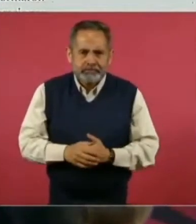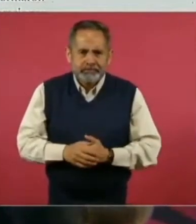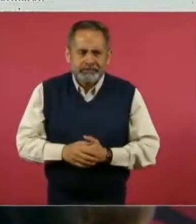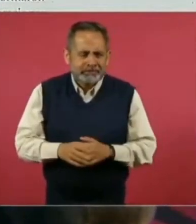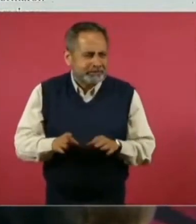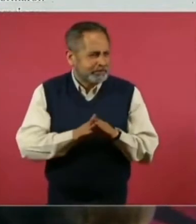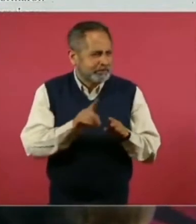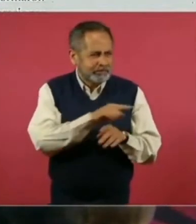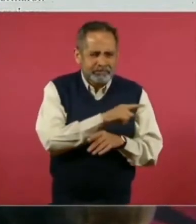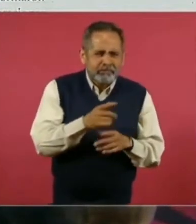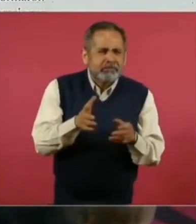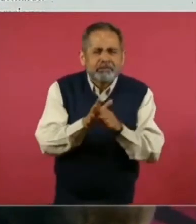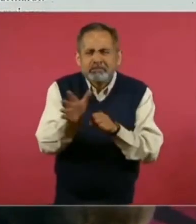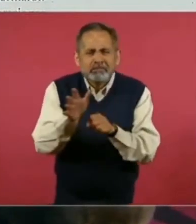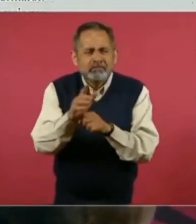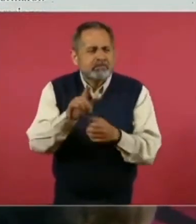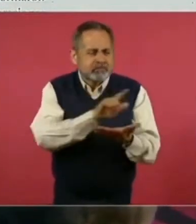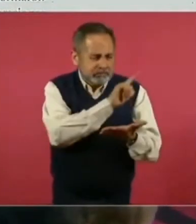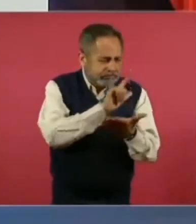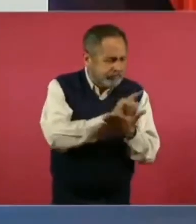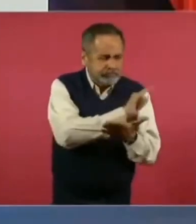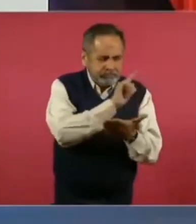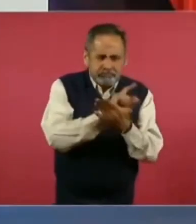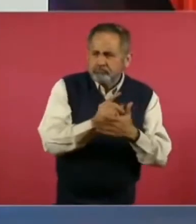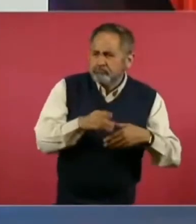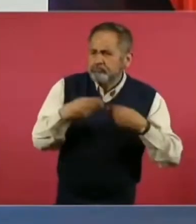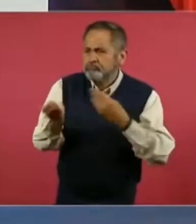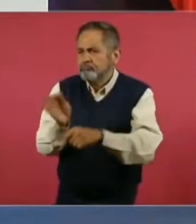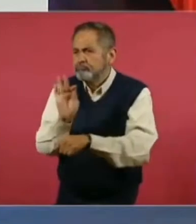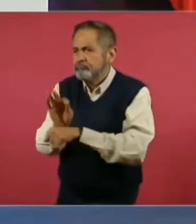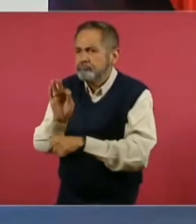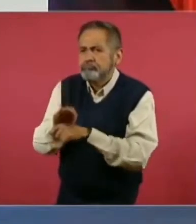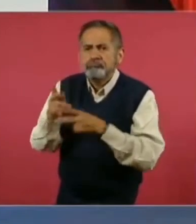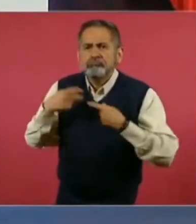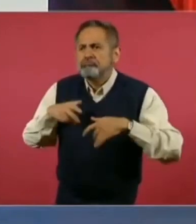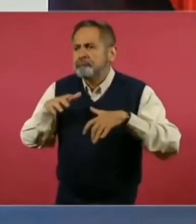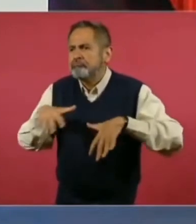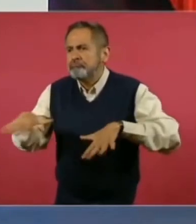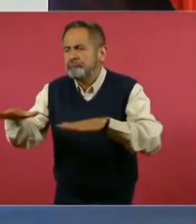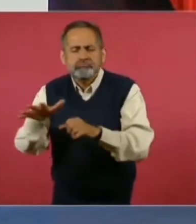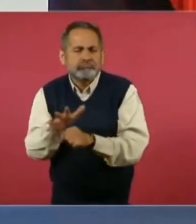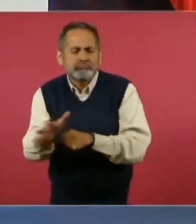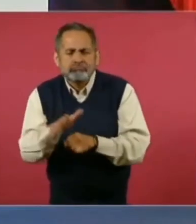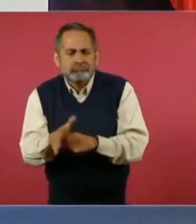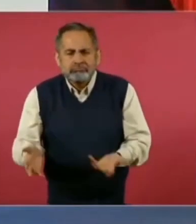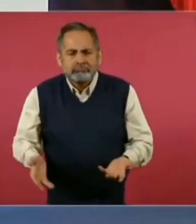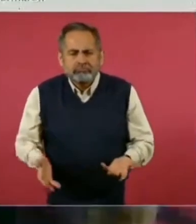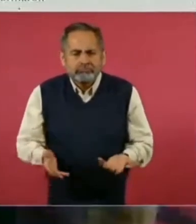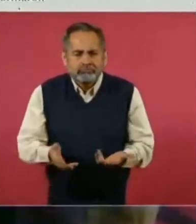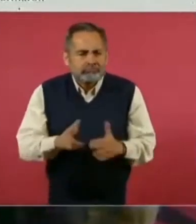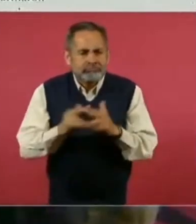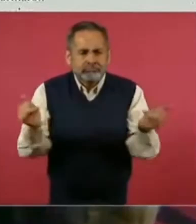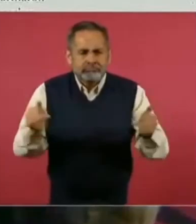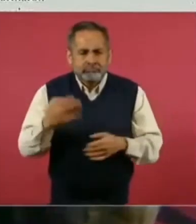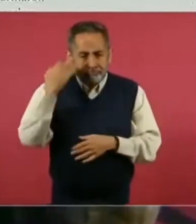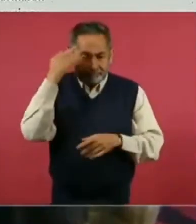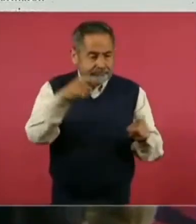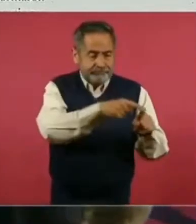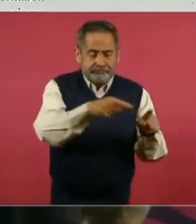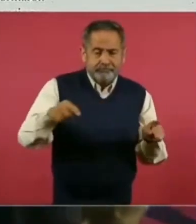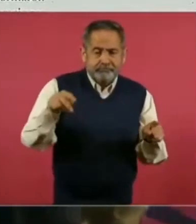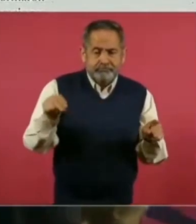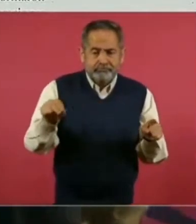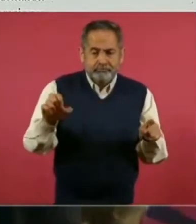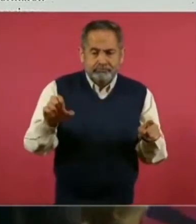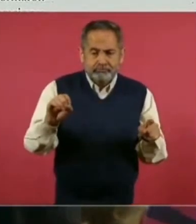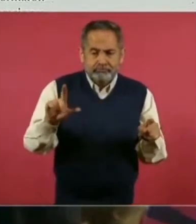qué reformas fueron para beneficiar al pueblo de México durante el periodo neoliberal.